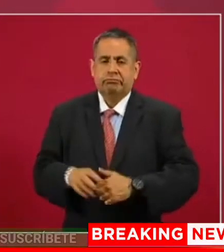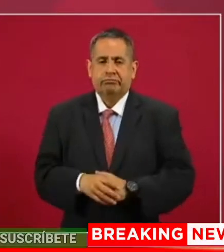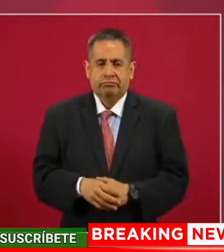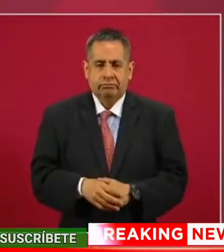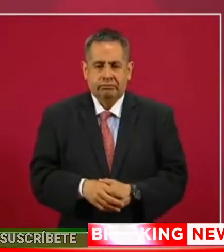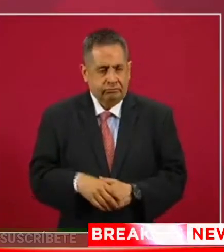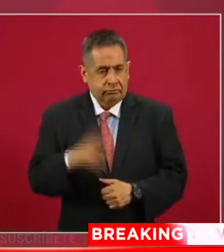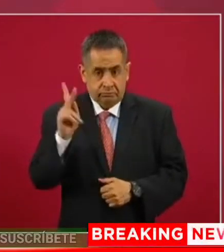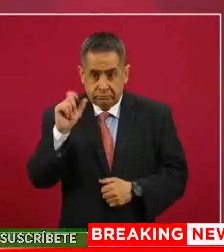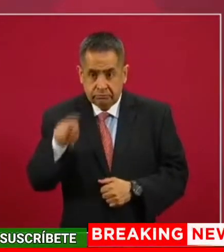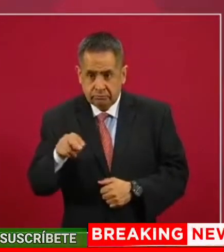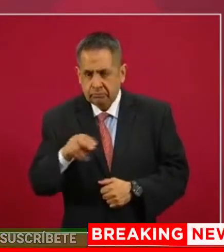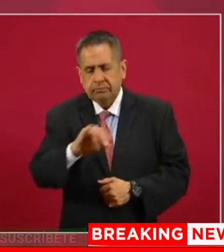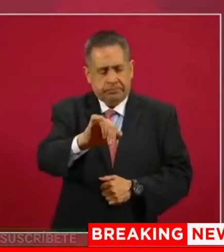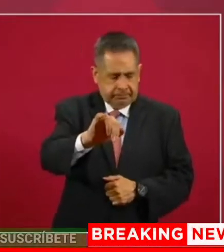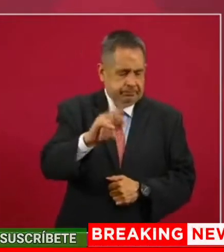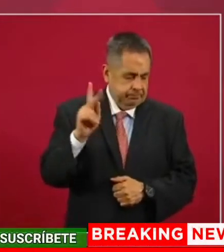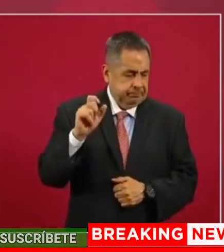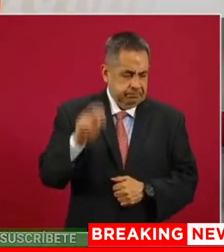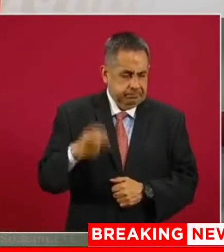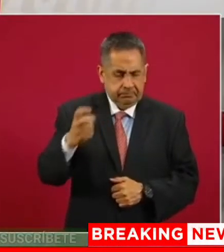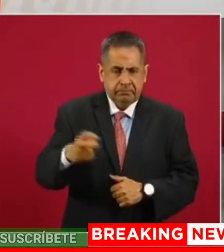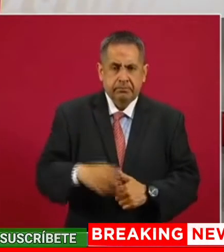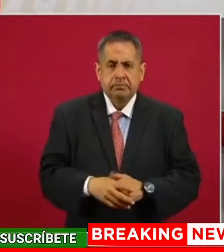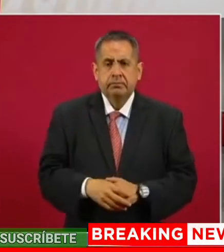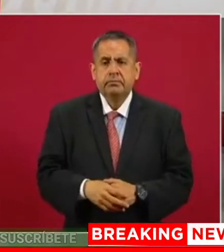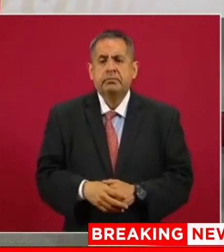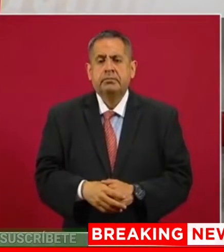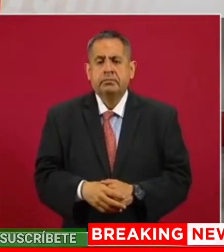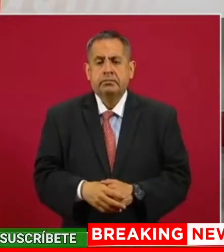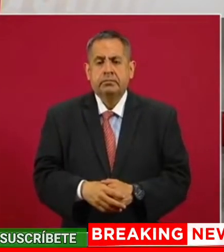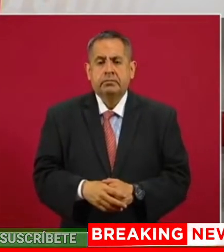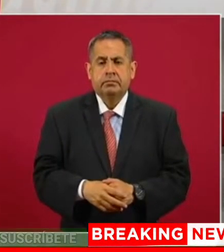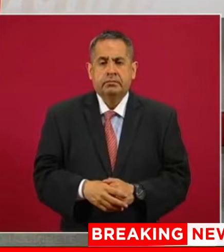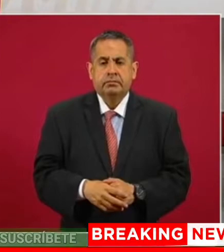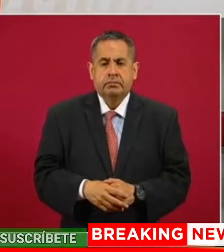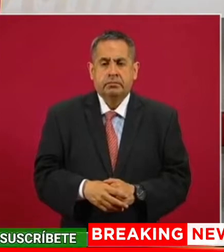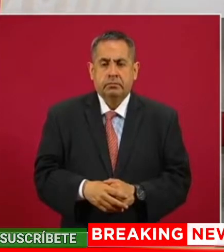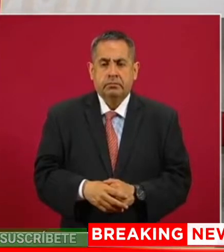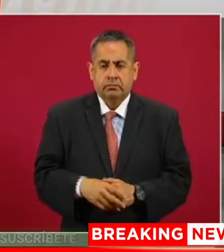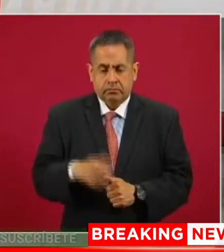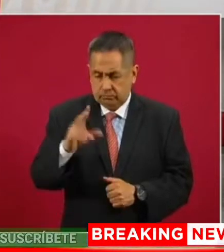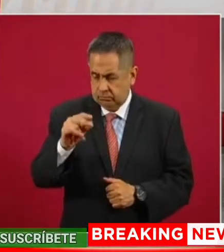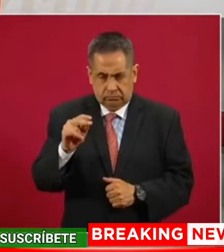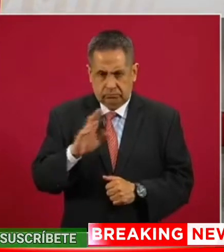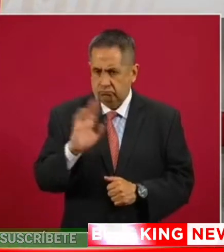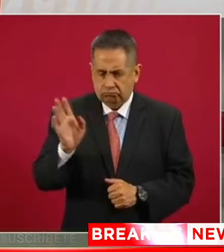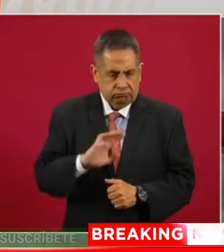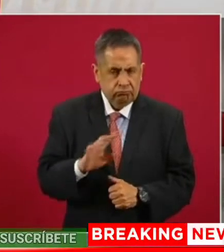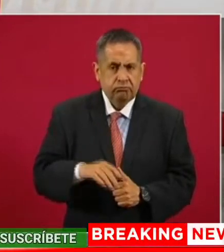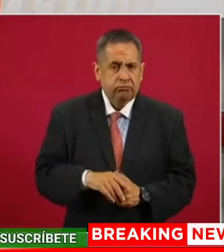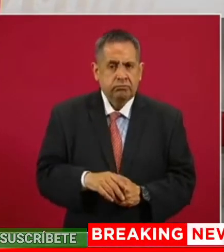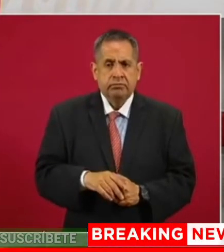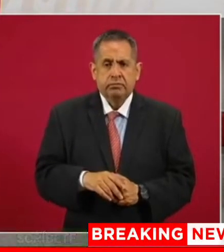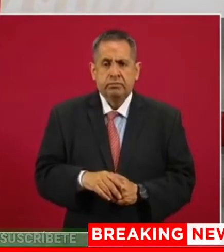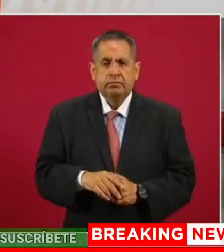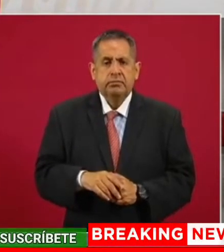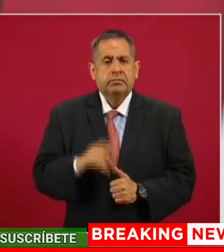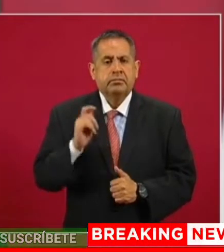Sí, por el PAN. ¿Es venganza, presidente, esto? ¿Mande? ¿Es venganza lo que está pasando? No, vamos a